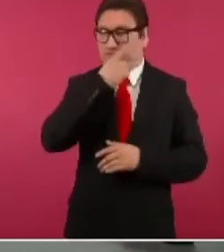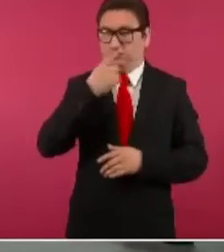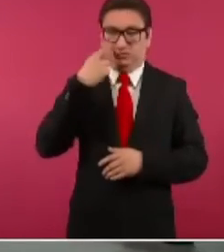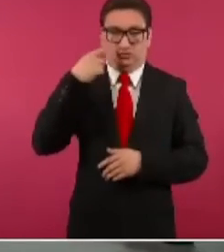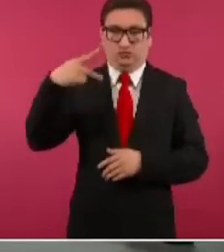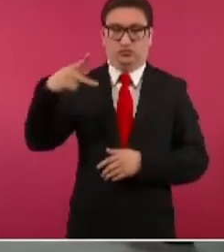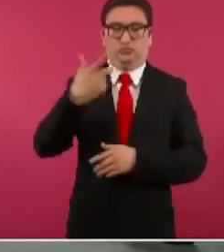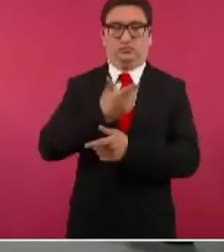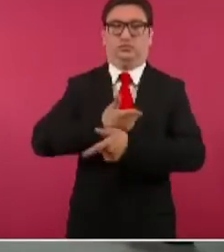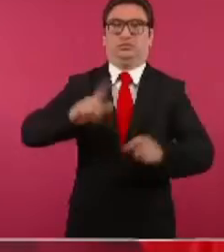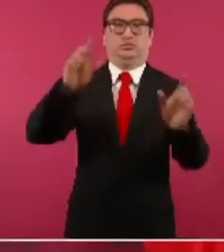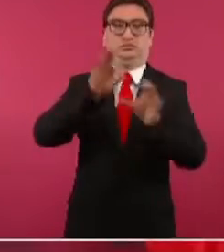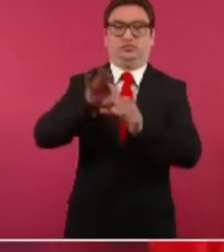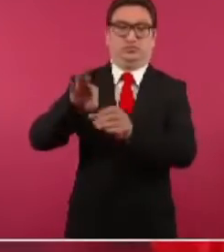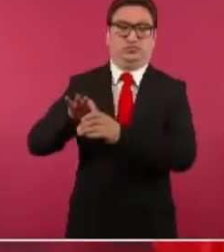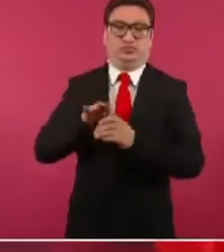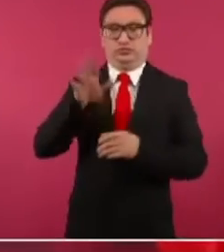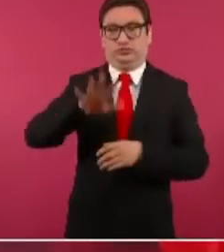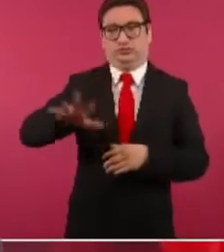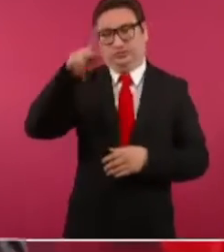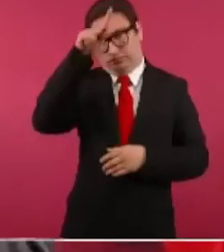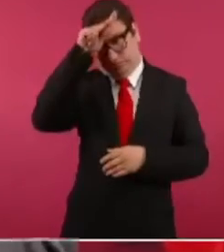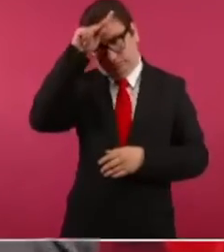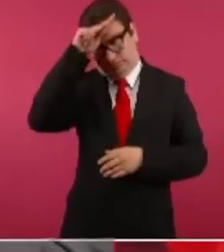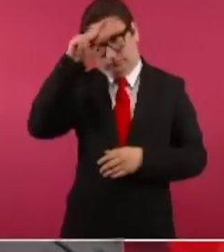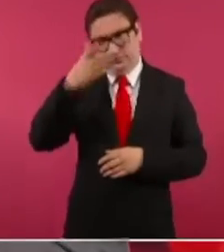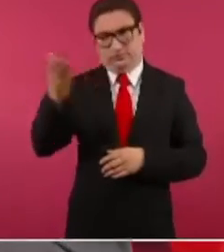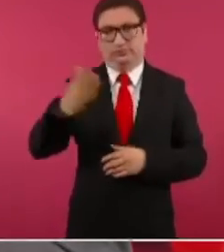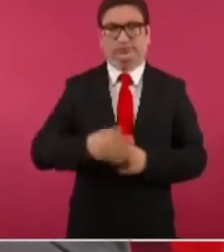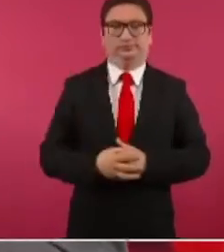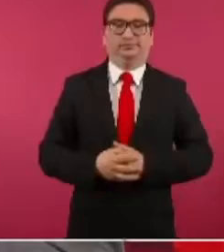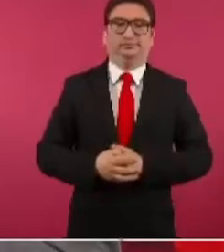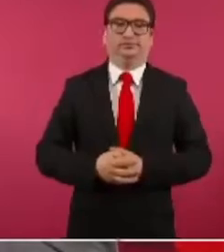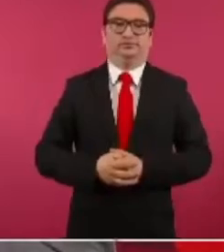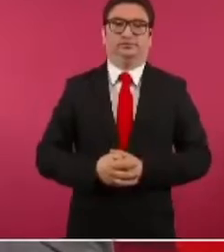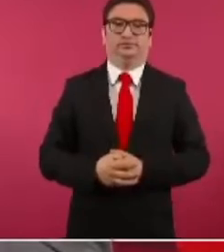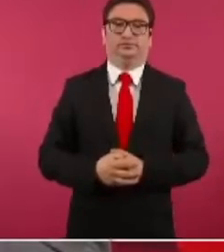democracia en el Perú.